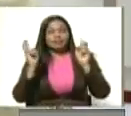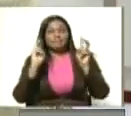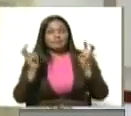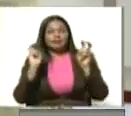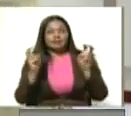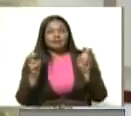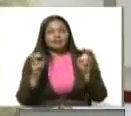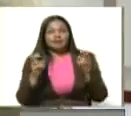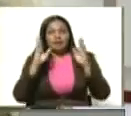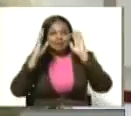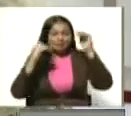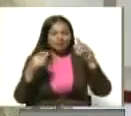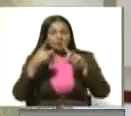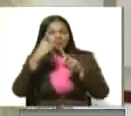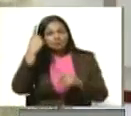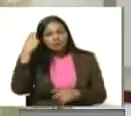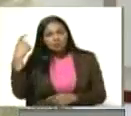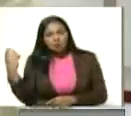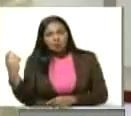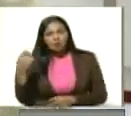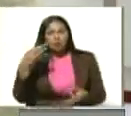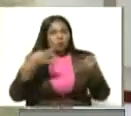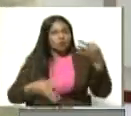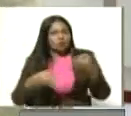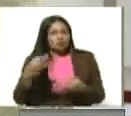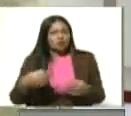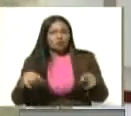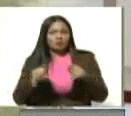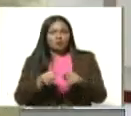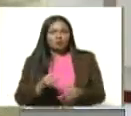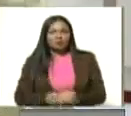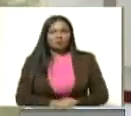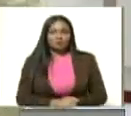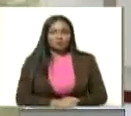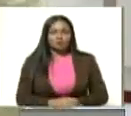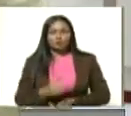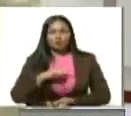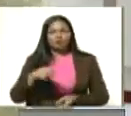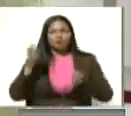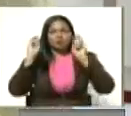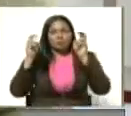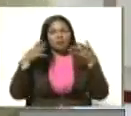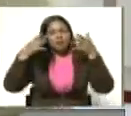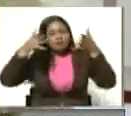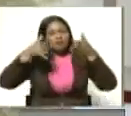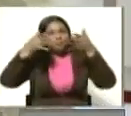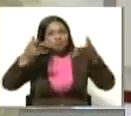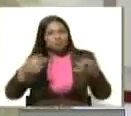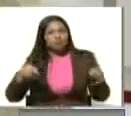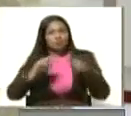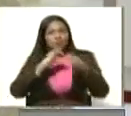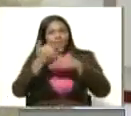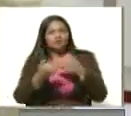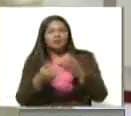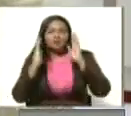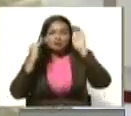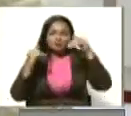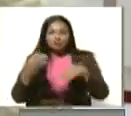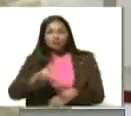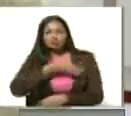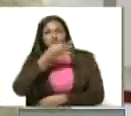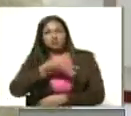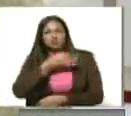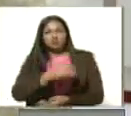atención psicológica, atención jurídica, también lo que es el tema de la formación y todos los planes de atención social para